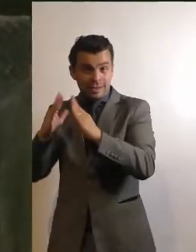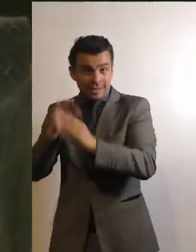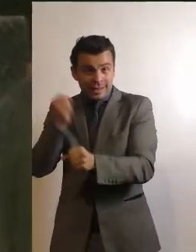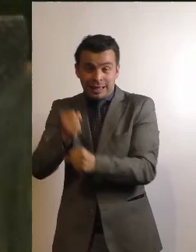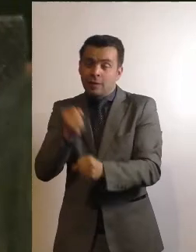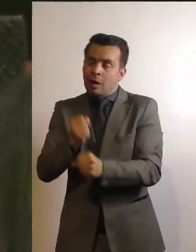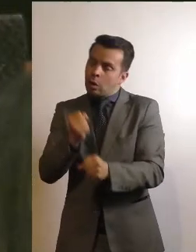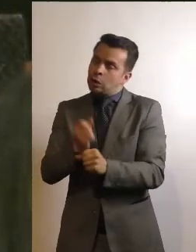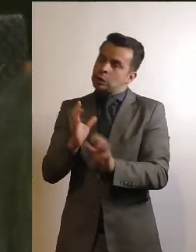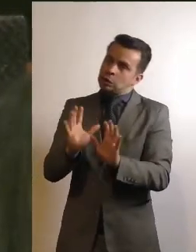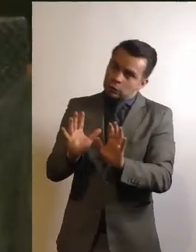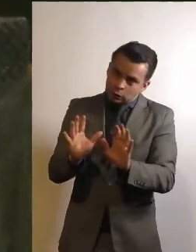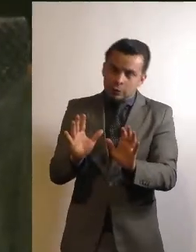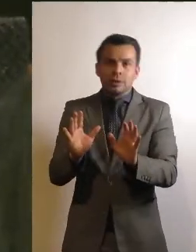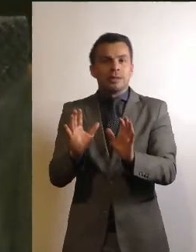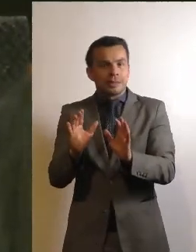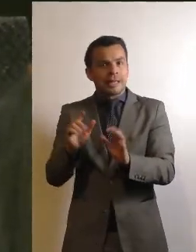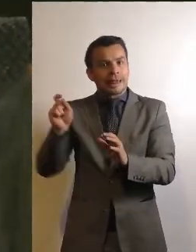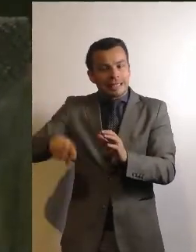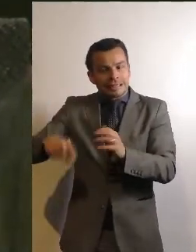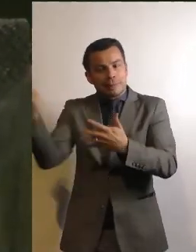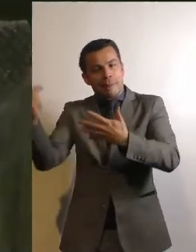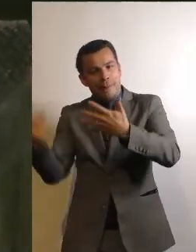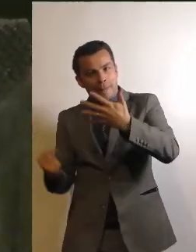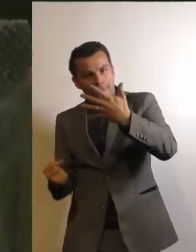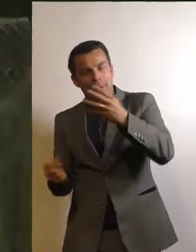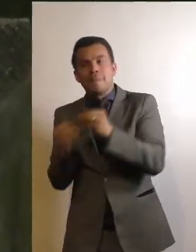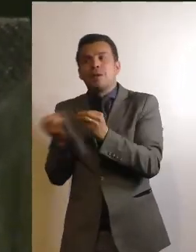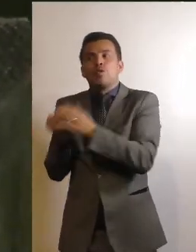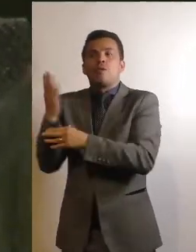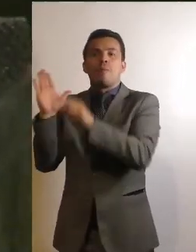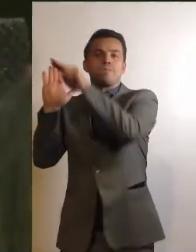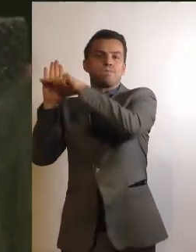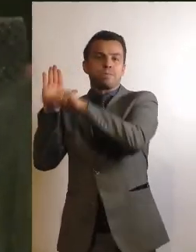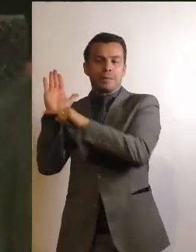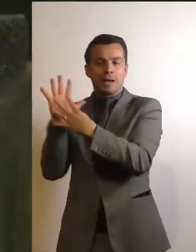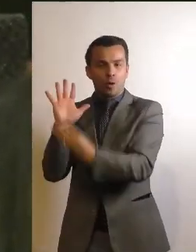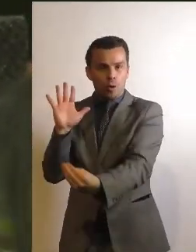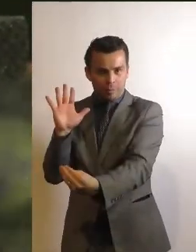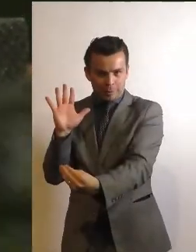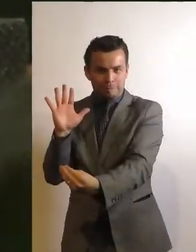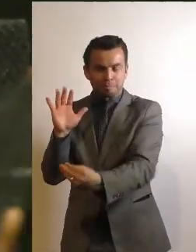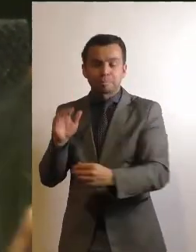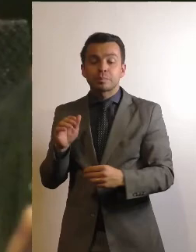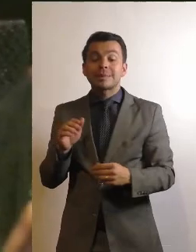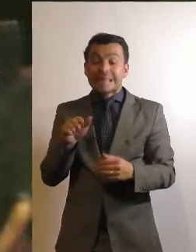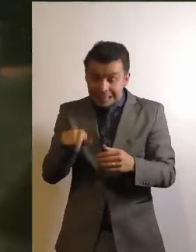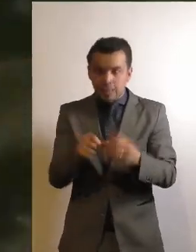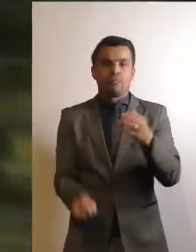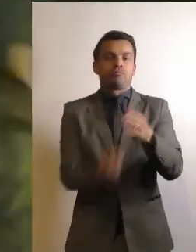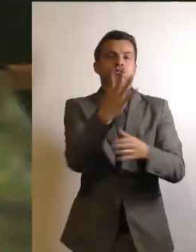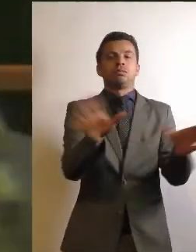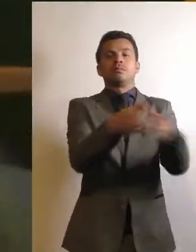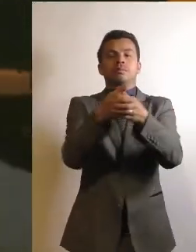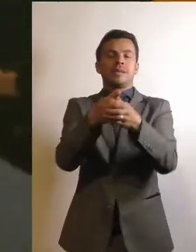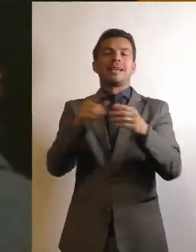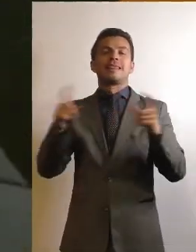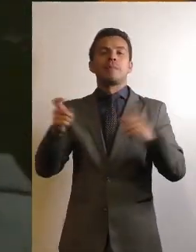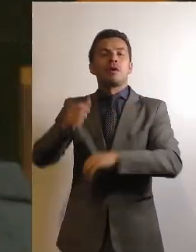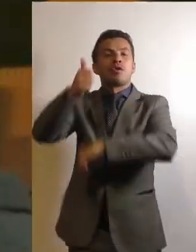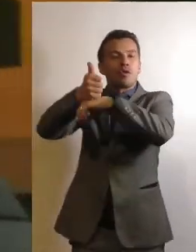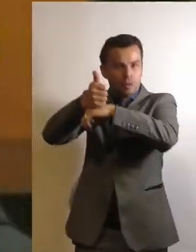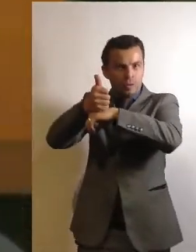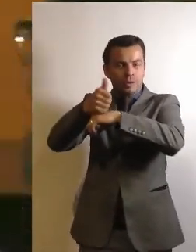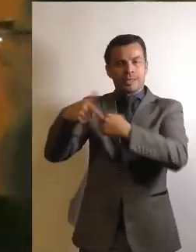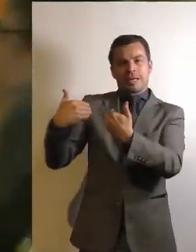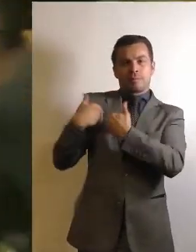la normatividad. Vamos a crear un comité directivo a través de la Vicerrectoría Administrativa, donde vamos a iniciar con